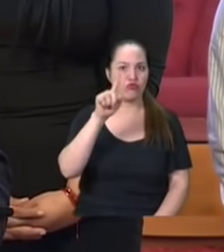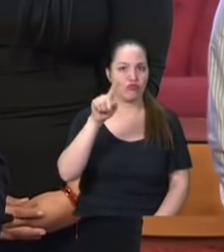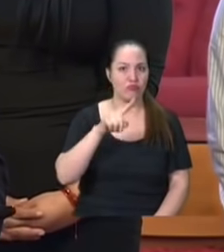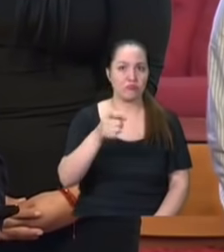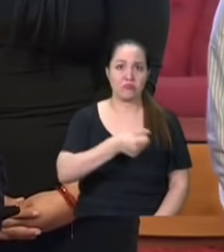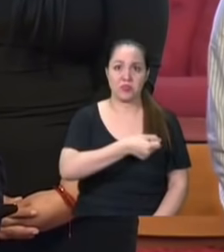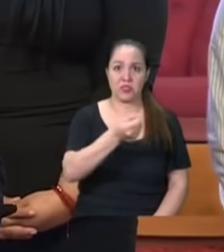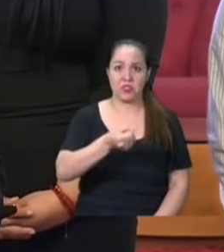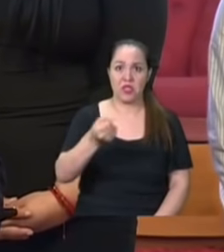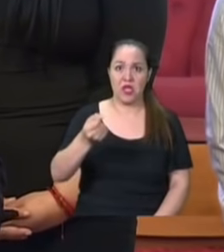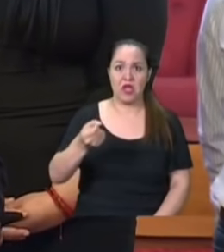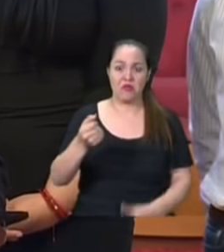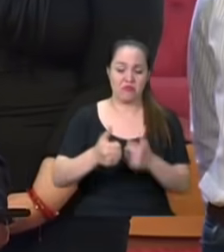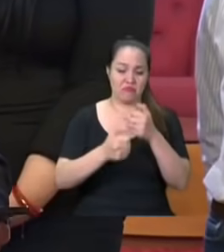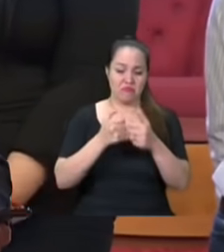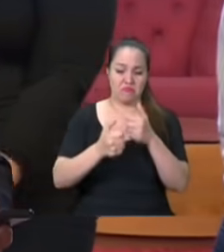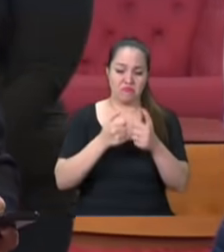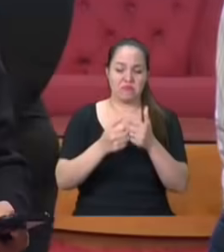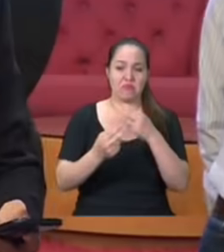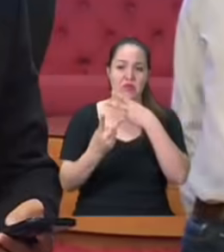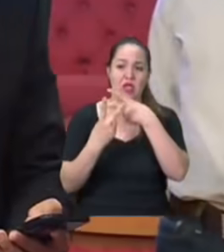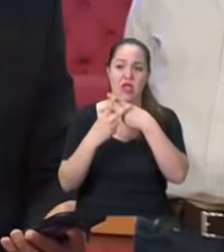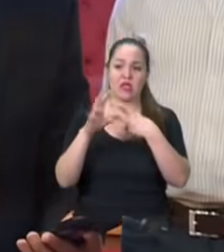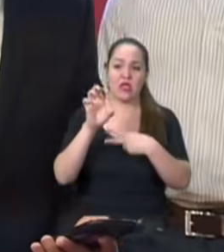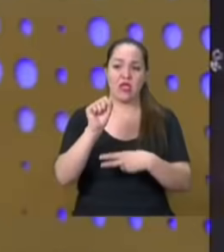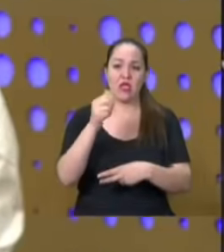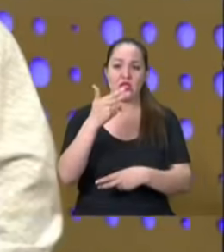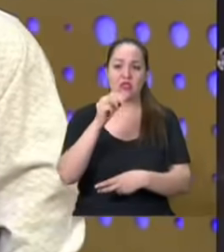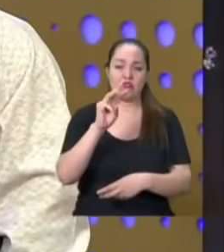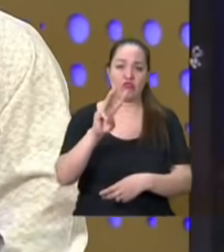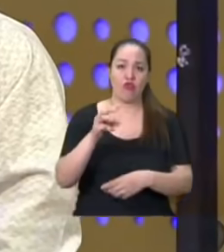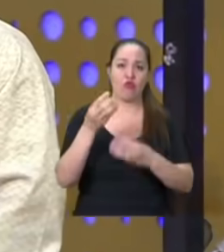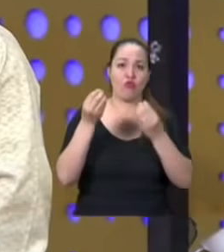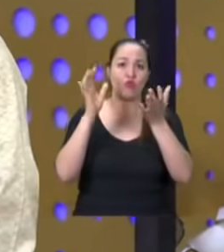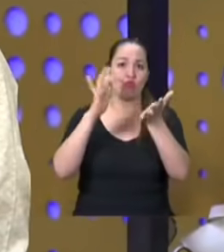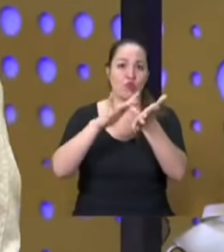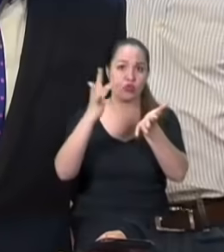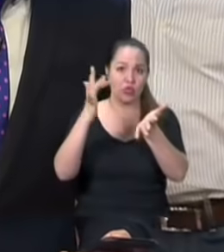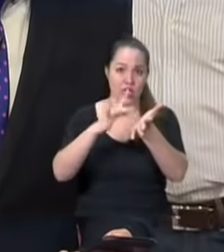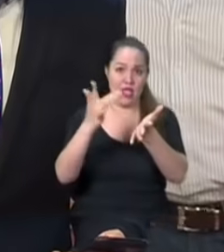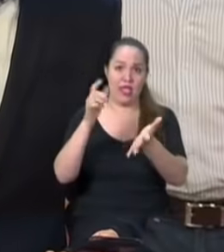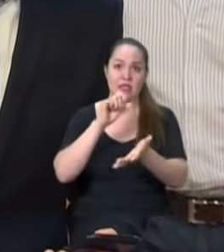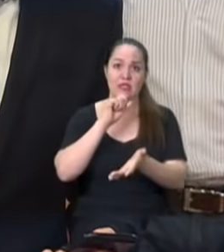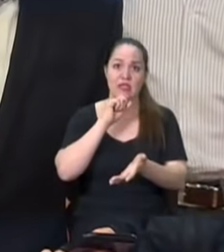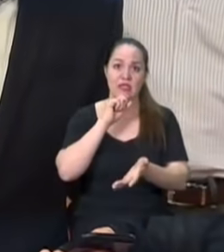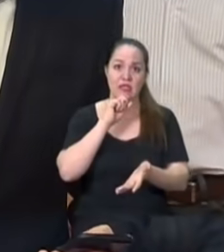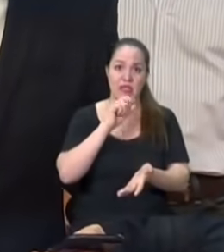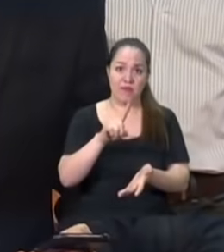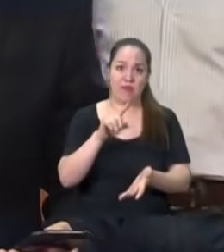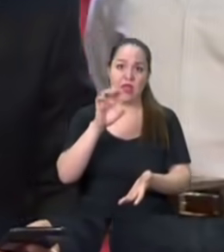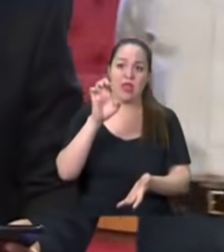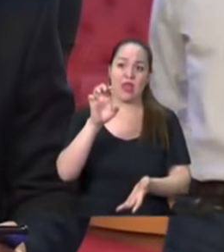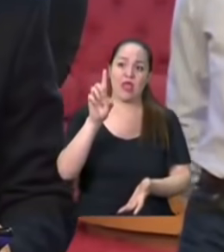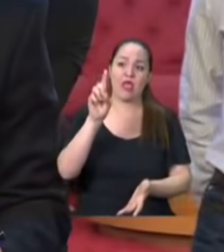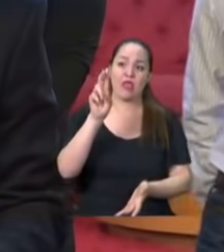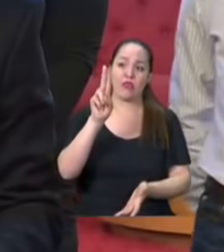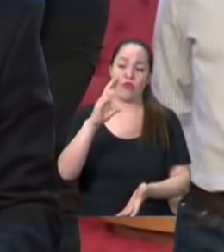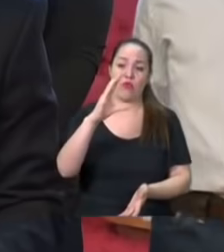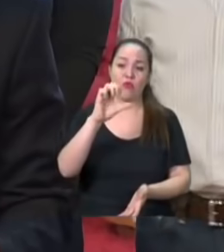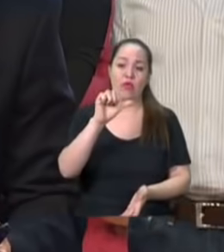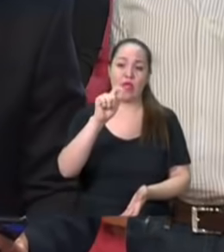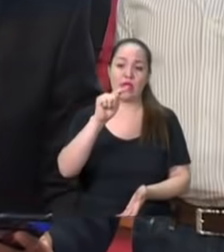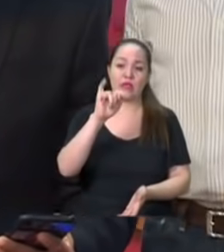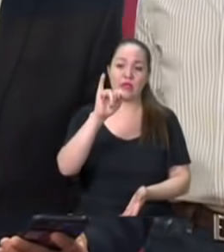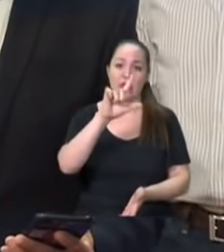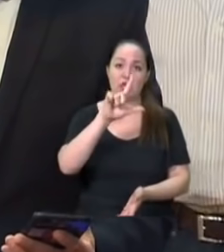mensaje. Toda la raza está mandando mensaje con el hashtag Show. Gracias a Edu Castillo. Viendo el programa desde un